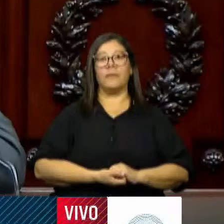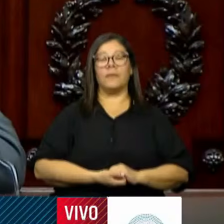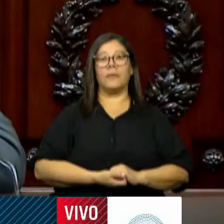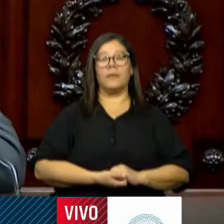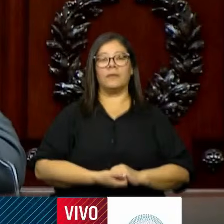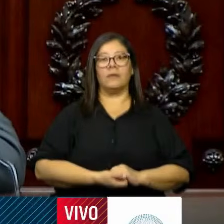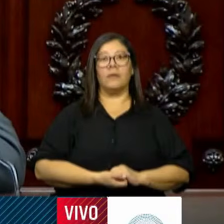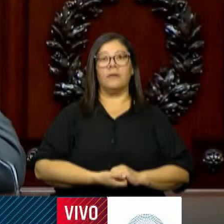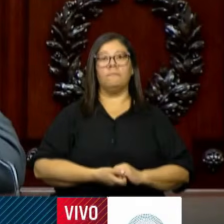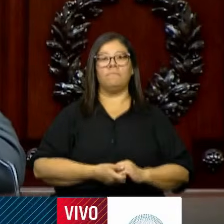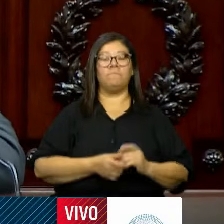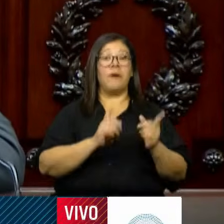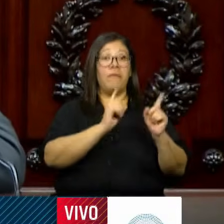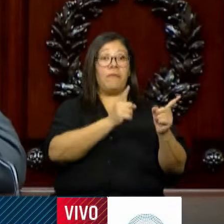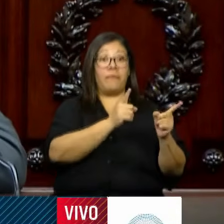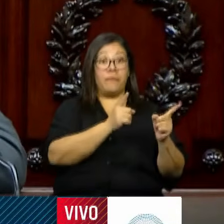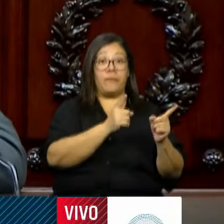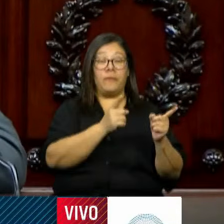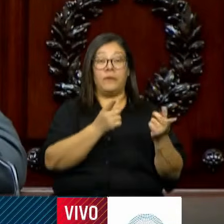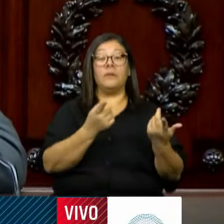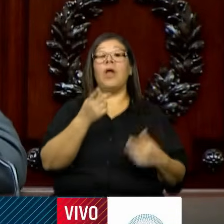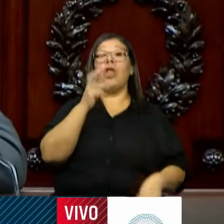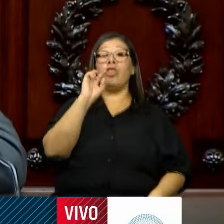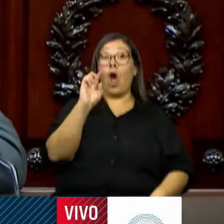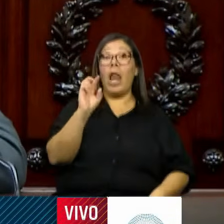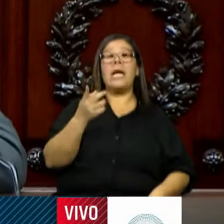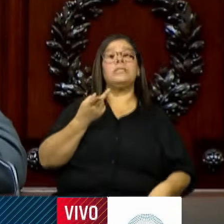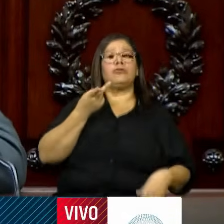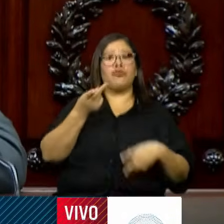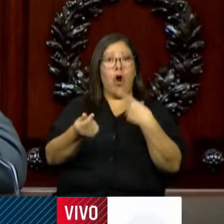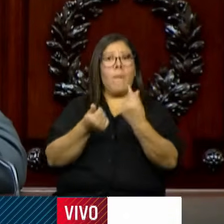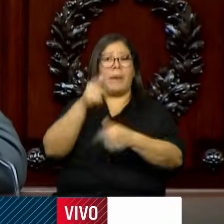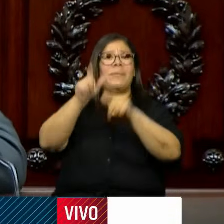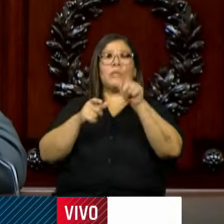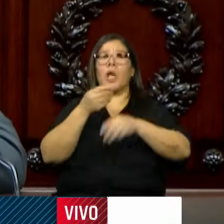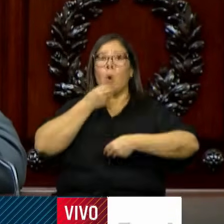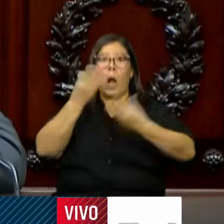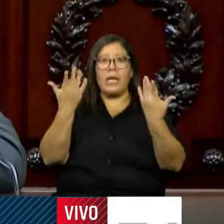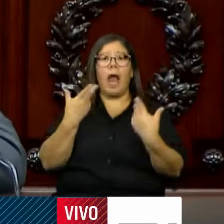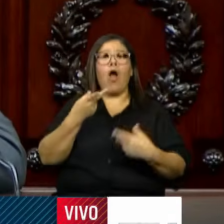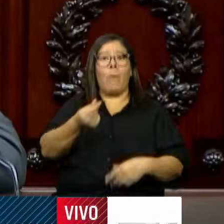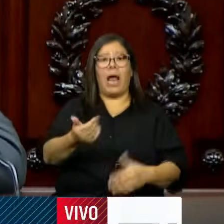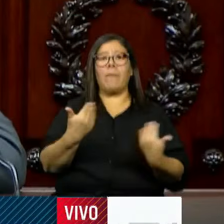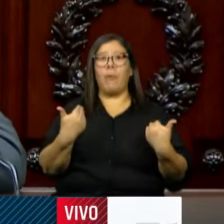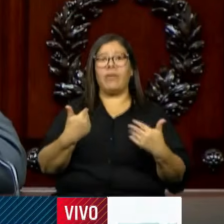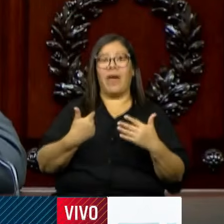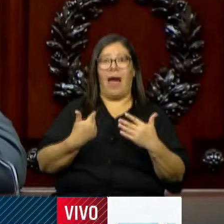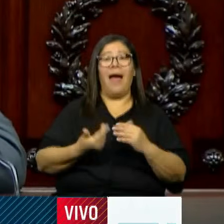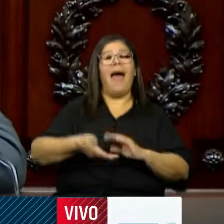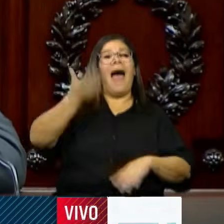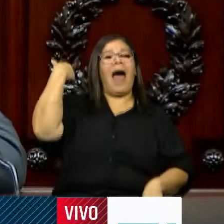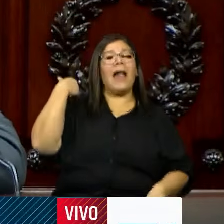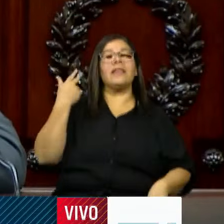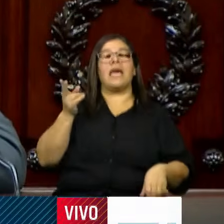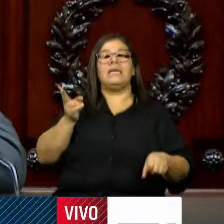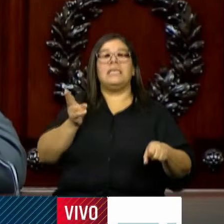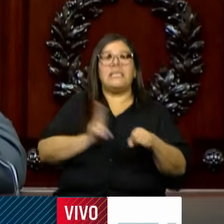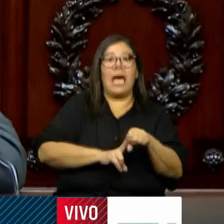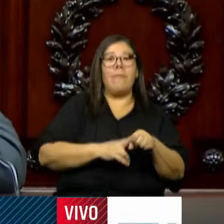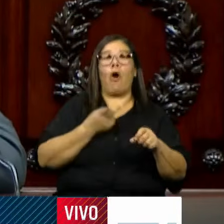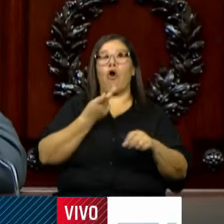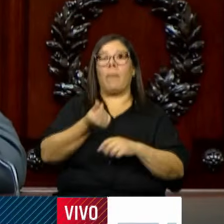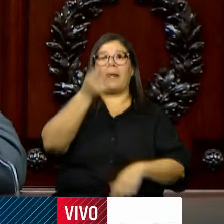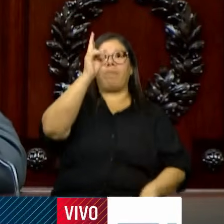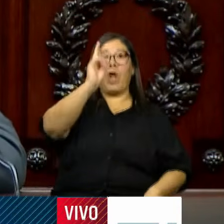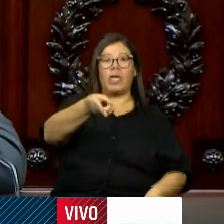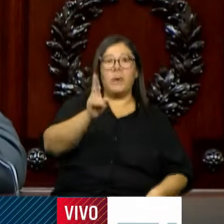de recurrir a una restricción en la compra de divisas que castiga a los ahorristas. Lejos quedó la Argentina del cepo, la volatilidad cambiaria